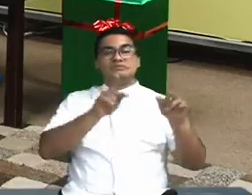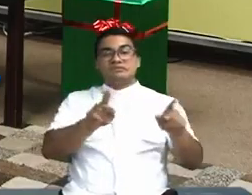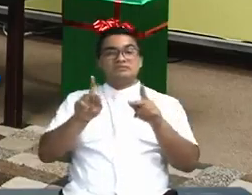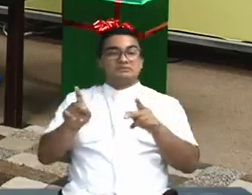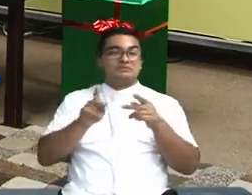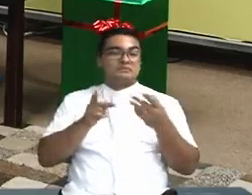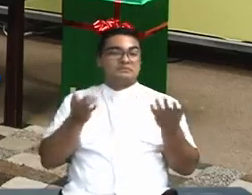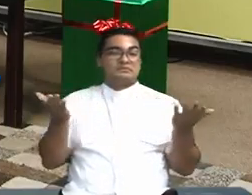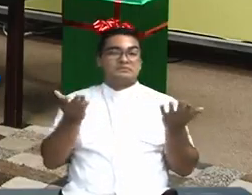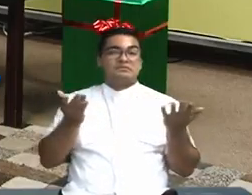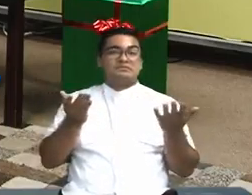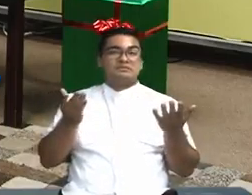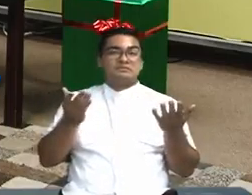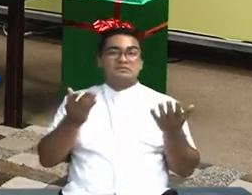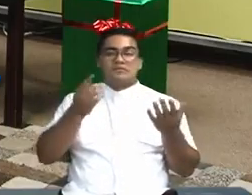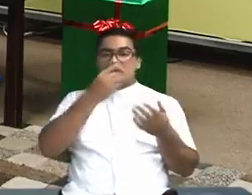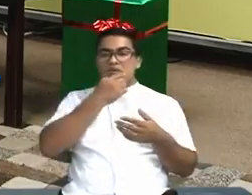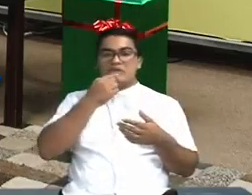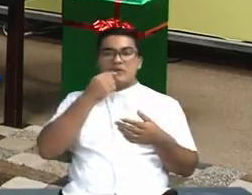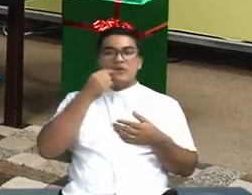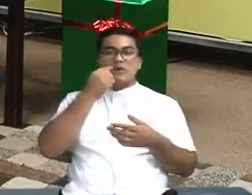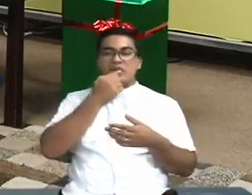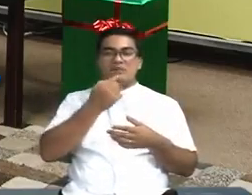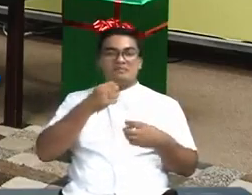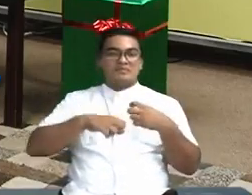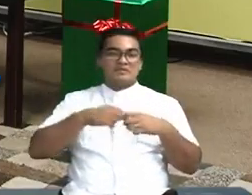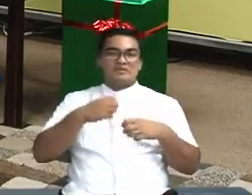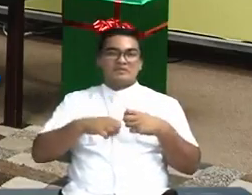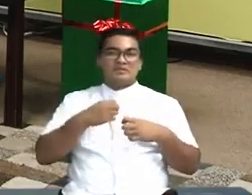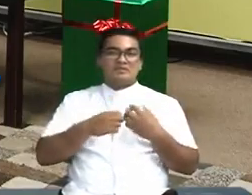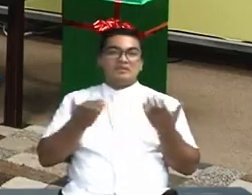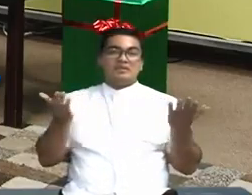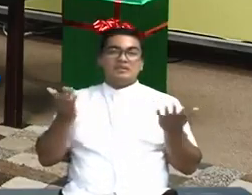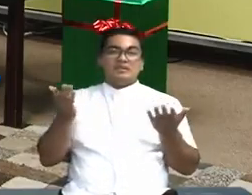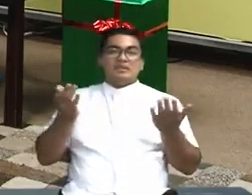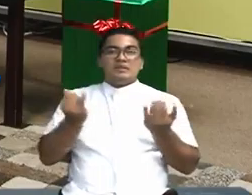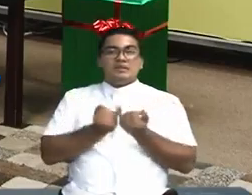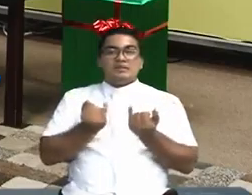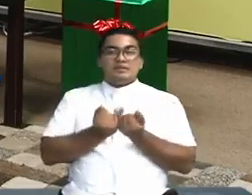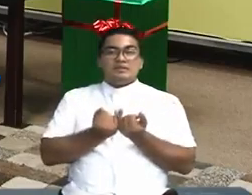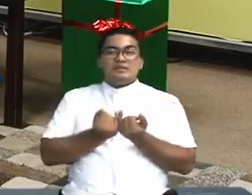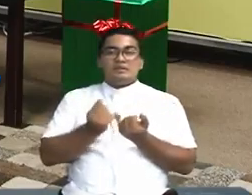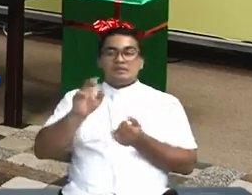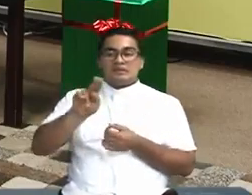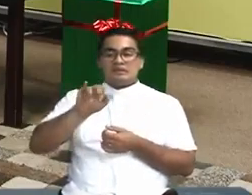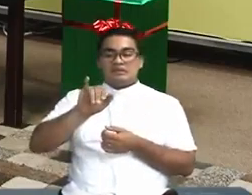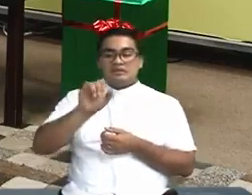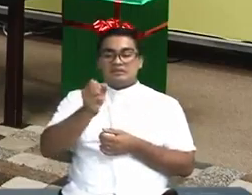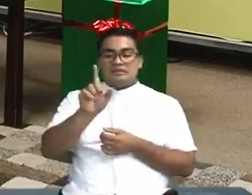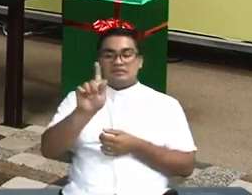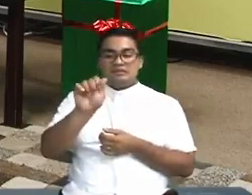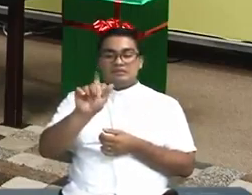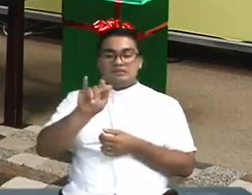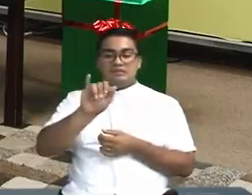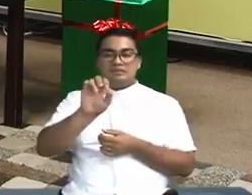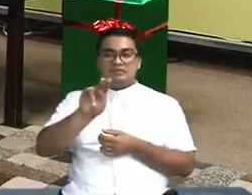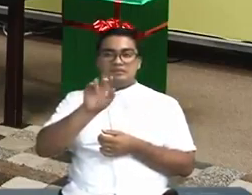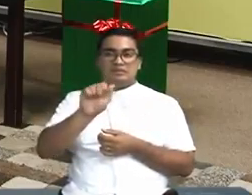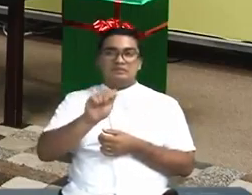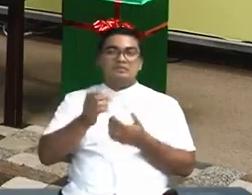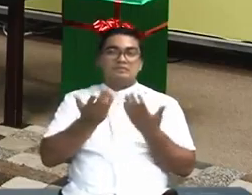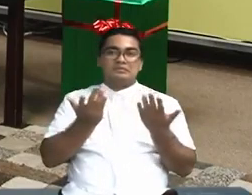infecciones bucales son o bacterianas o por hongo, entonces nosotros usamos nistatina, por ejemplo, que es un antimicótico